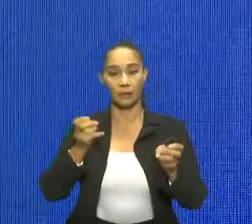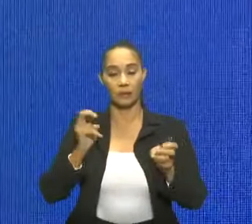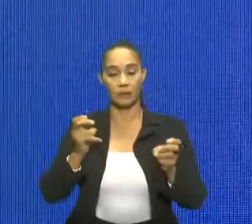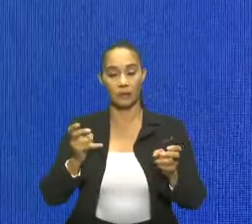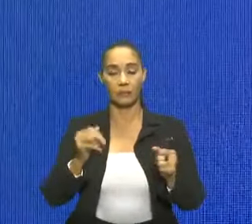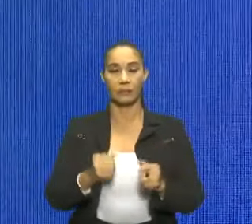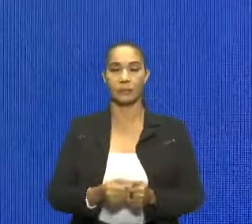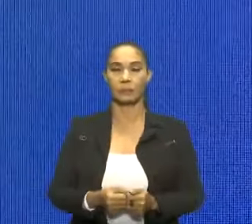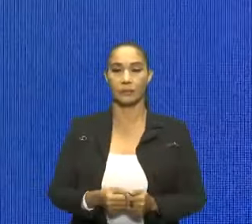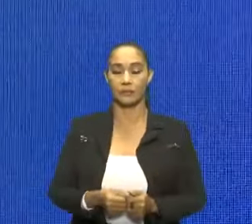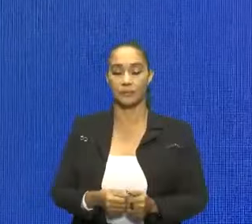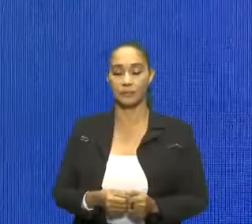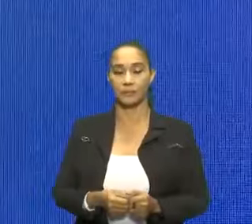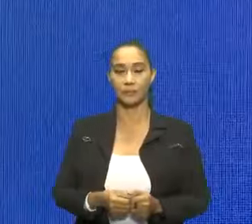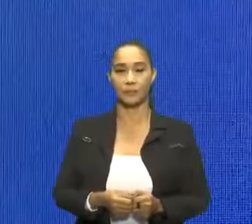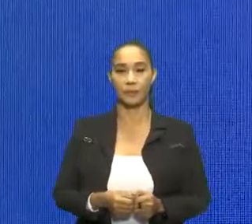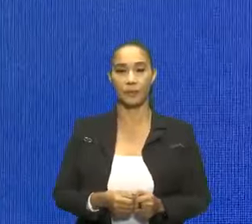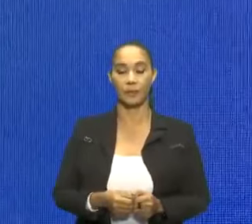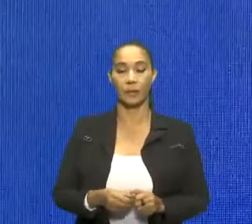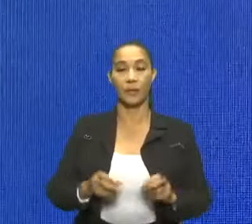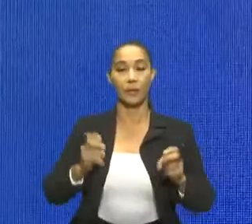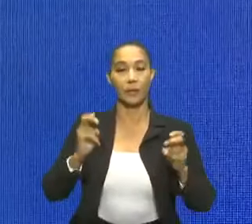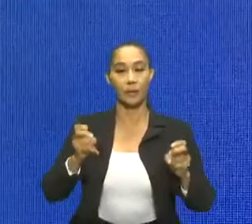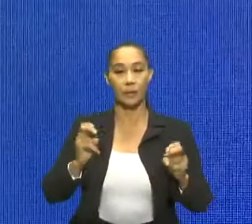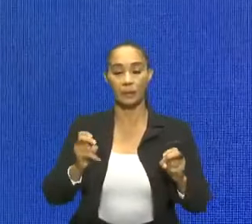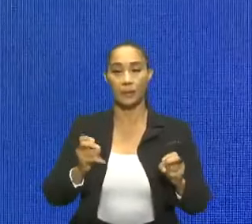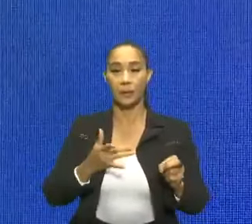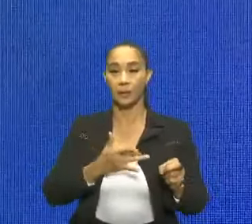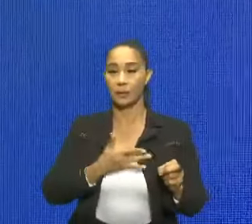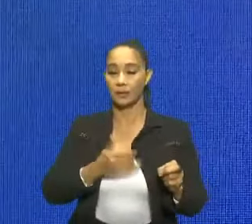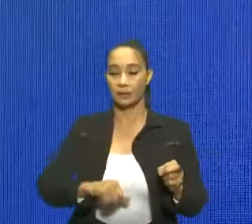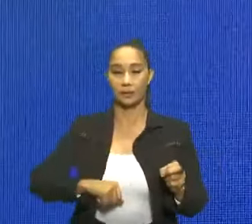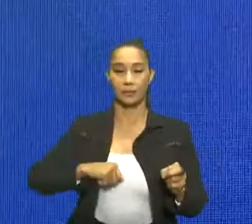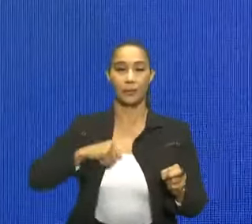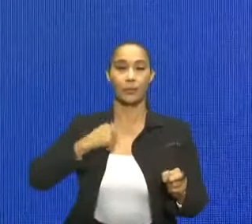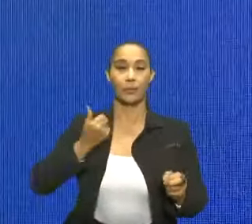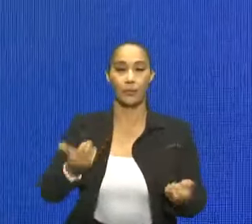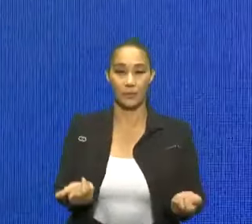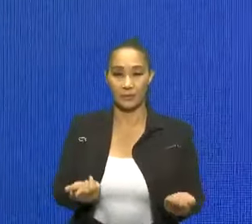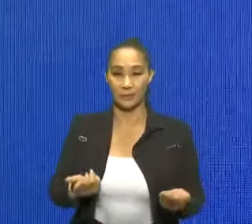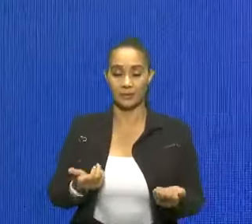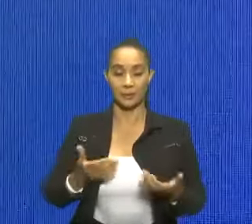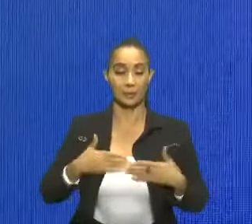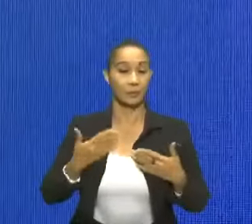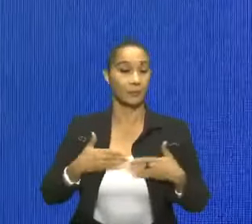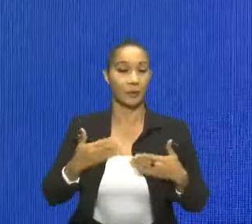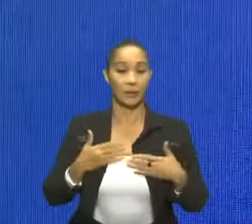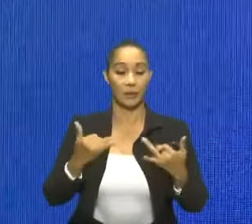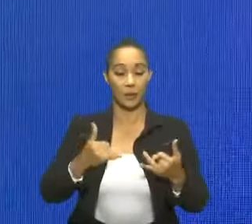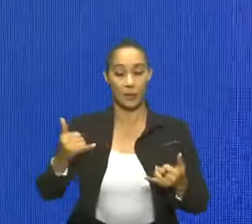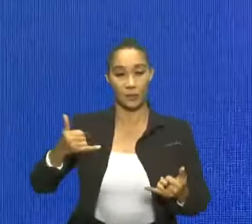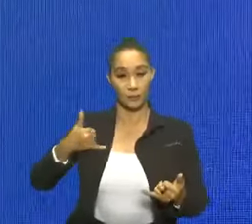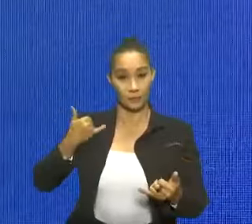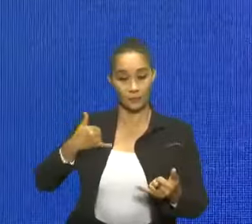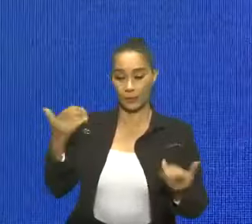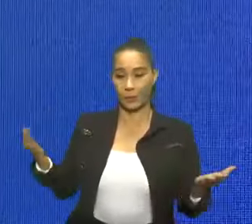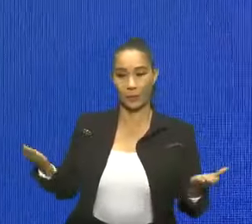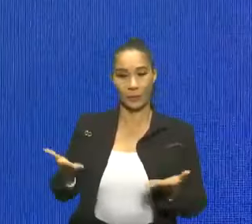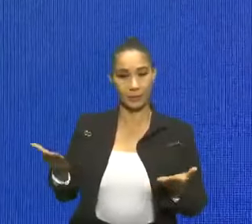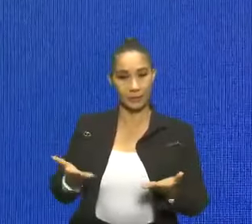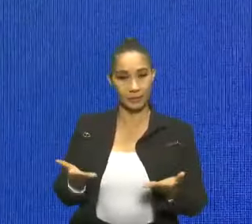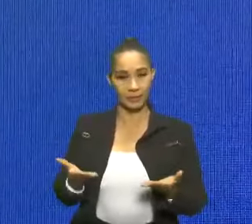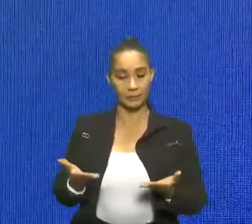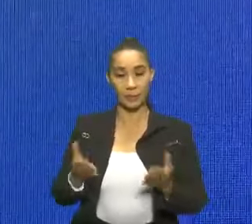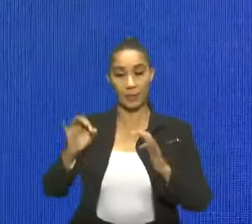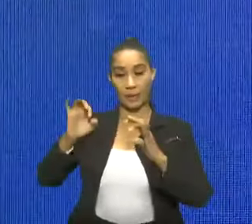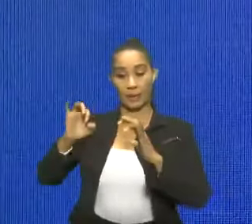temas lo cual nos llenan de alegría por la presencia aquí de muchos jóvenes, tanto por la parte de